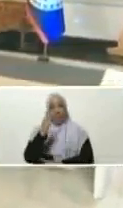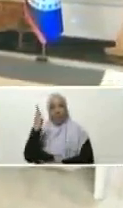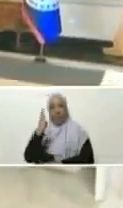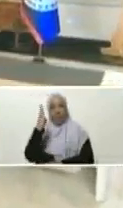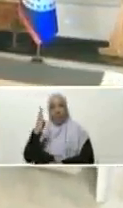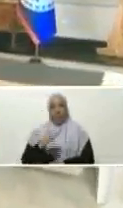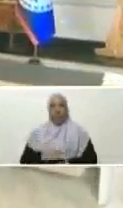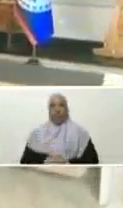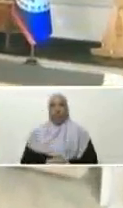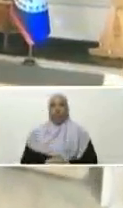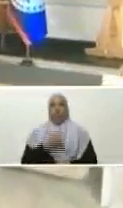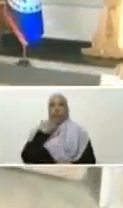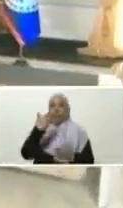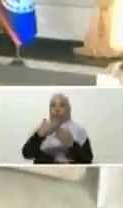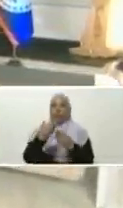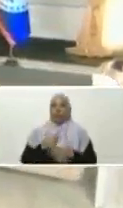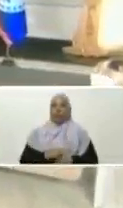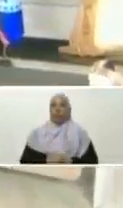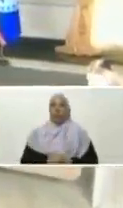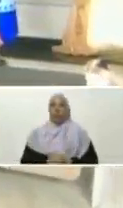Ok, muchas gracias. Y